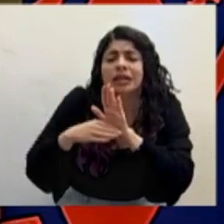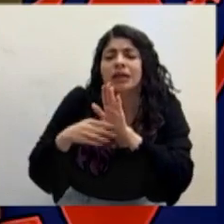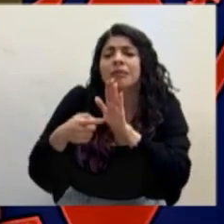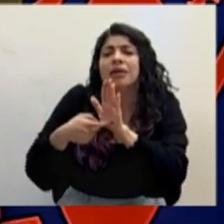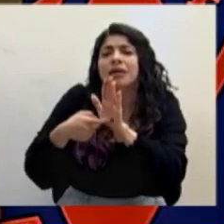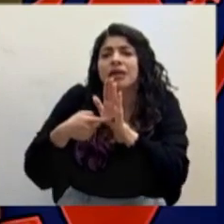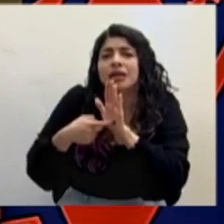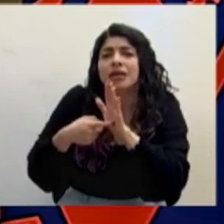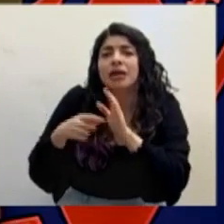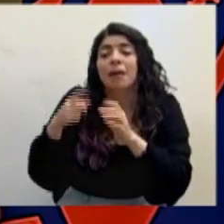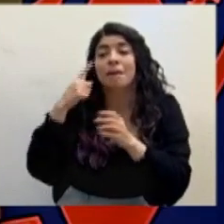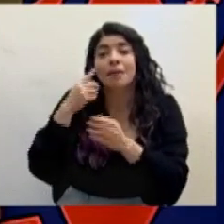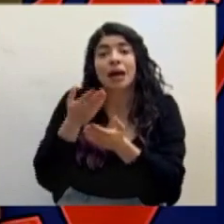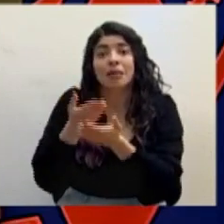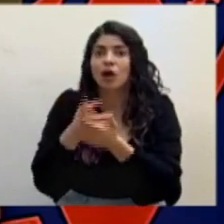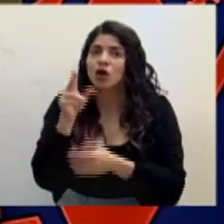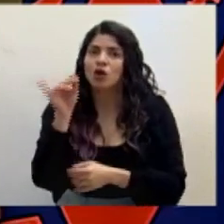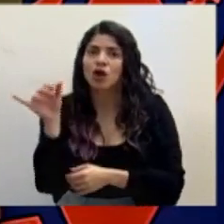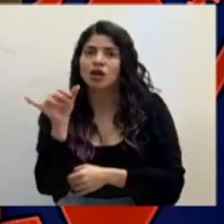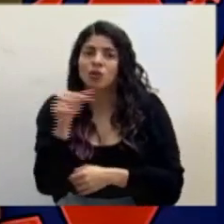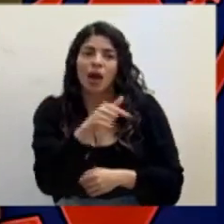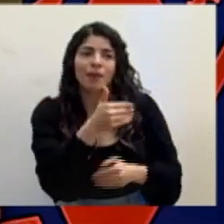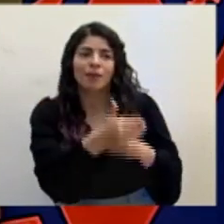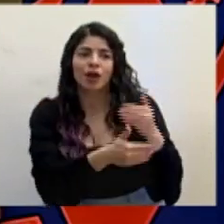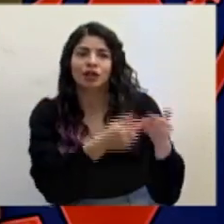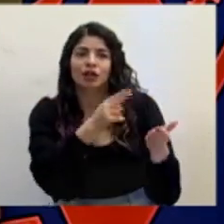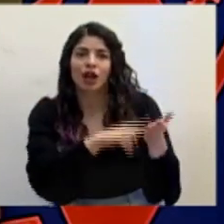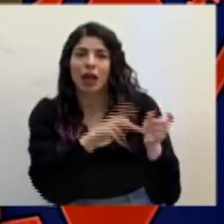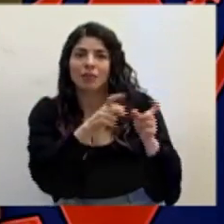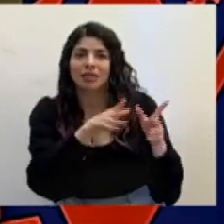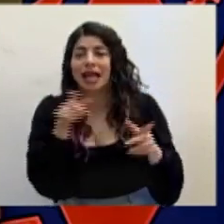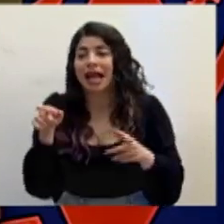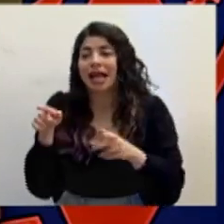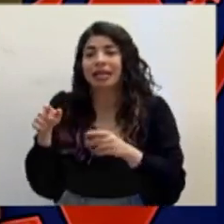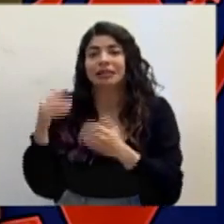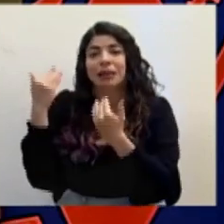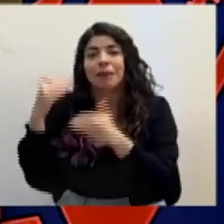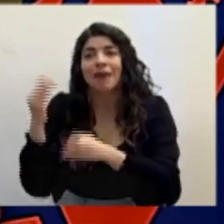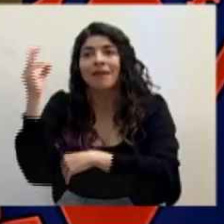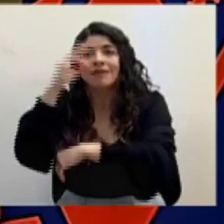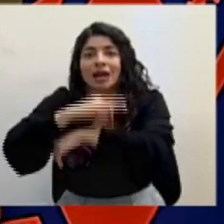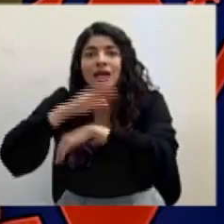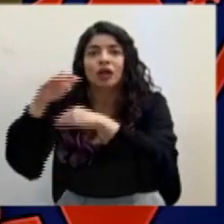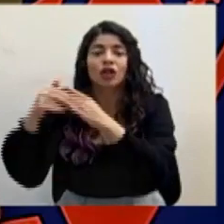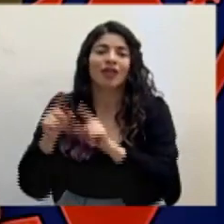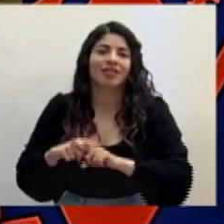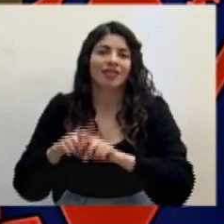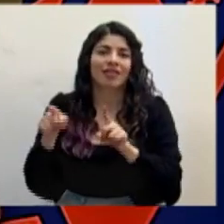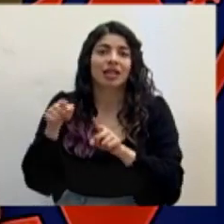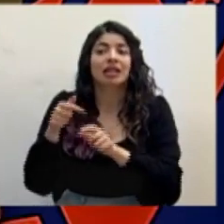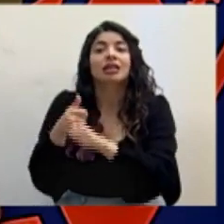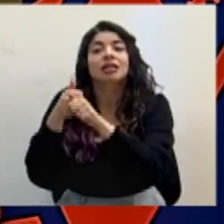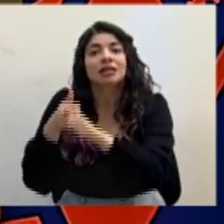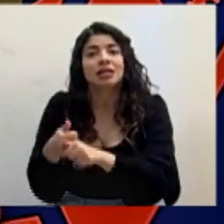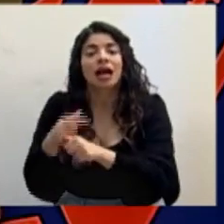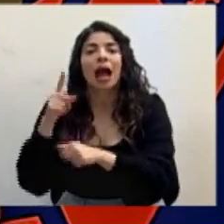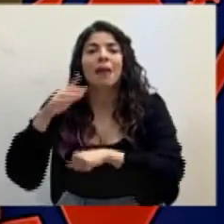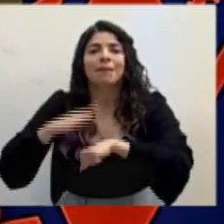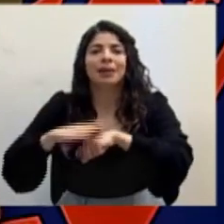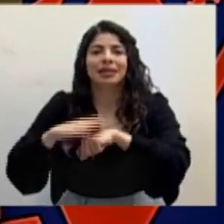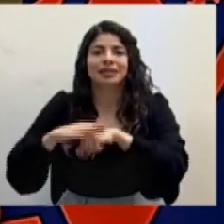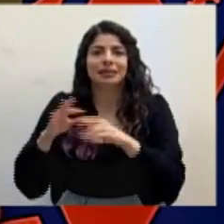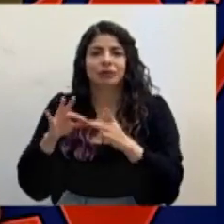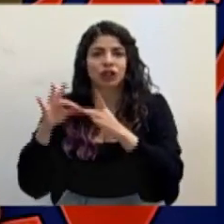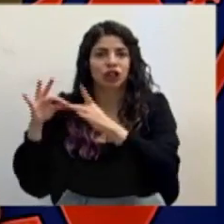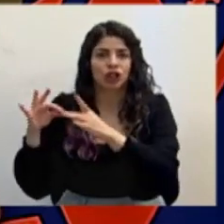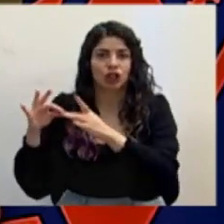han podido presentar, no son los mismos de la contratación administrativa, son diferentes. ¿Por qué? Porque los hacemos aplicados al régimen de excepción. Para